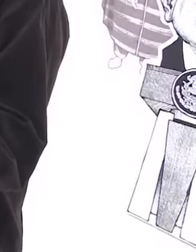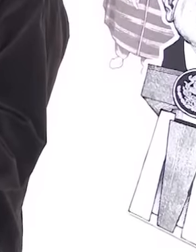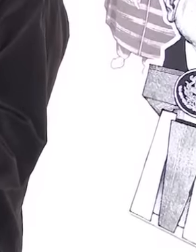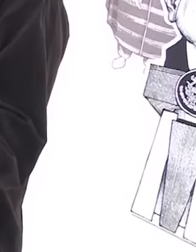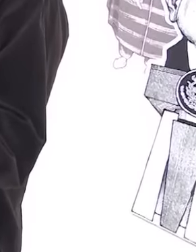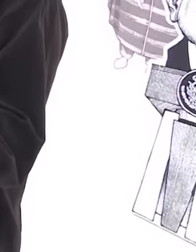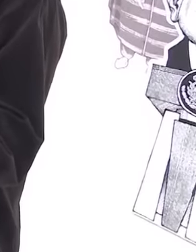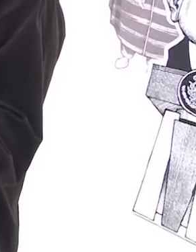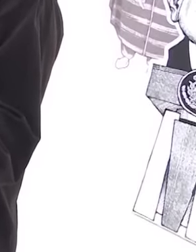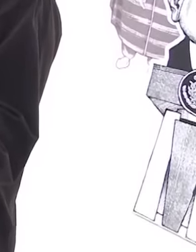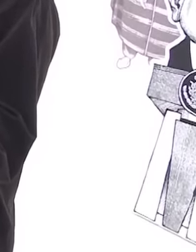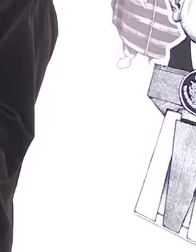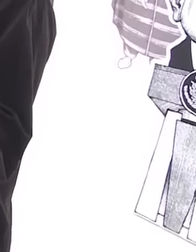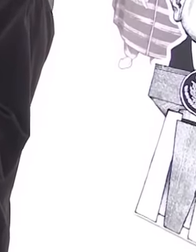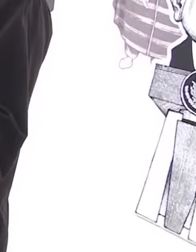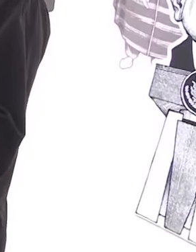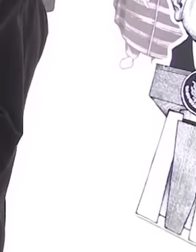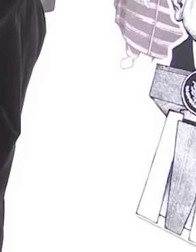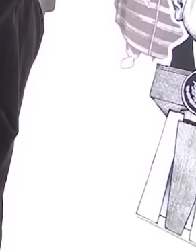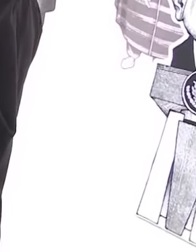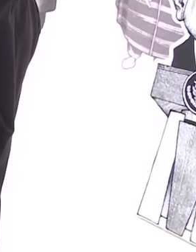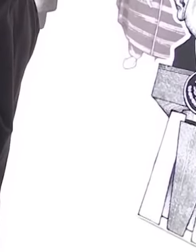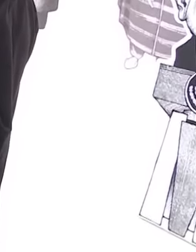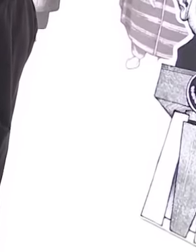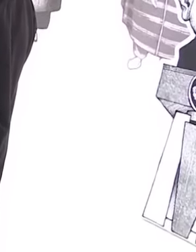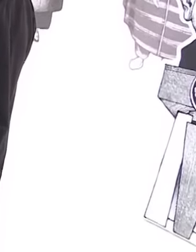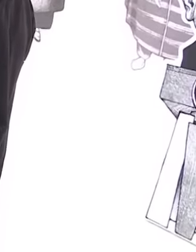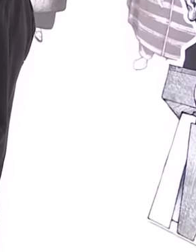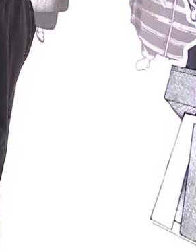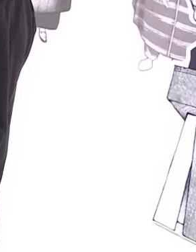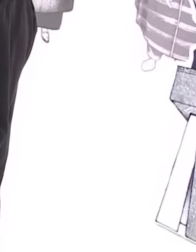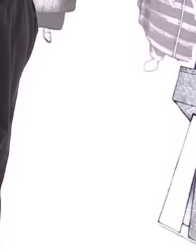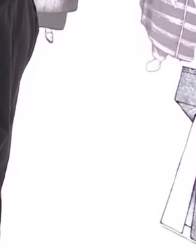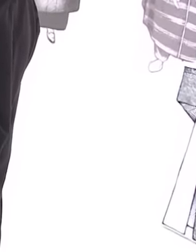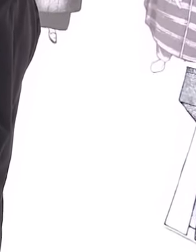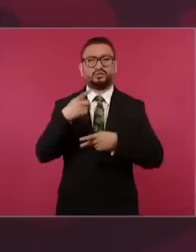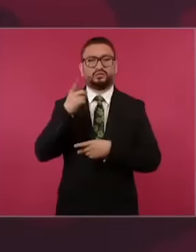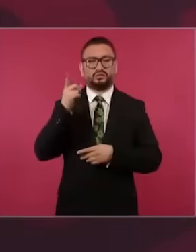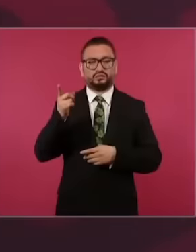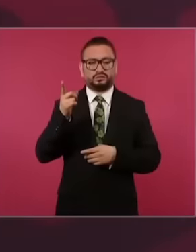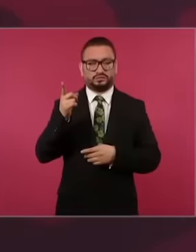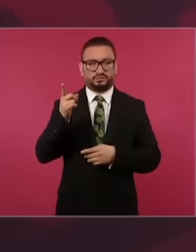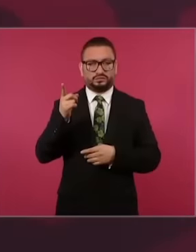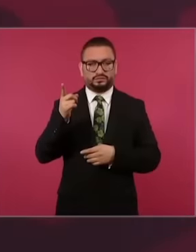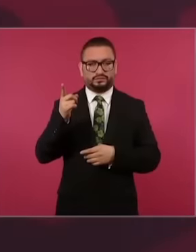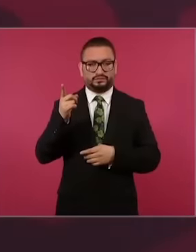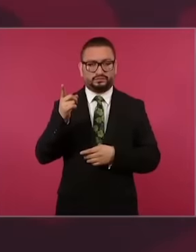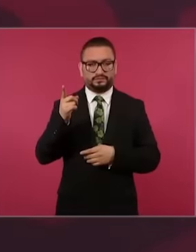Oye, ¿ya viste lo que está diciendo Andrés Manuel López Obrador en la mañanera? Oh, ya. Espérate.